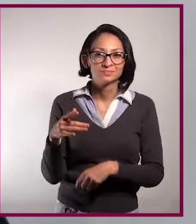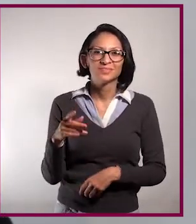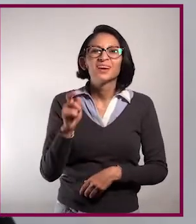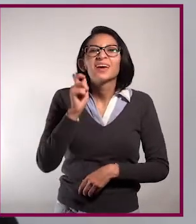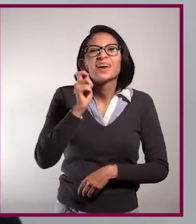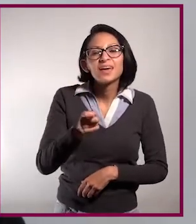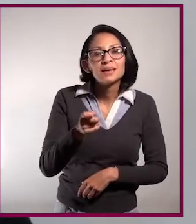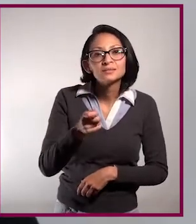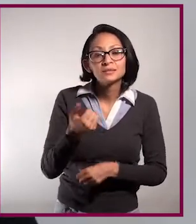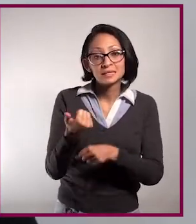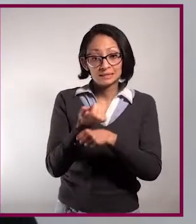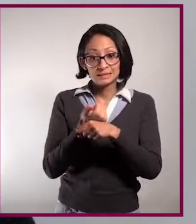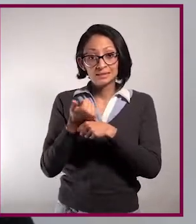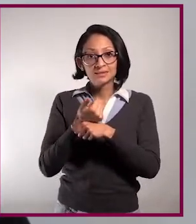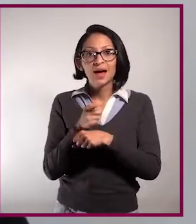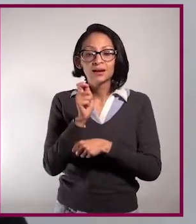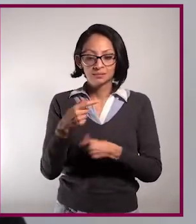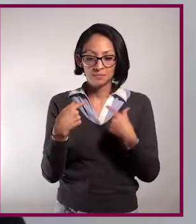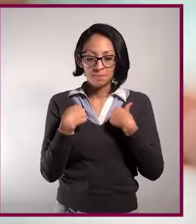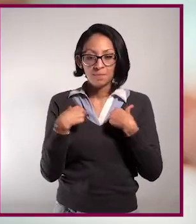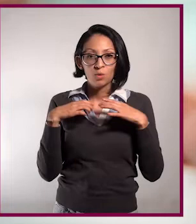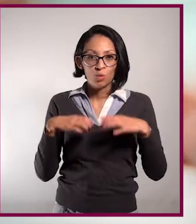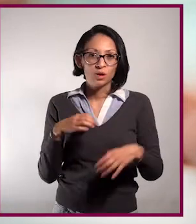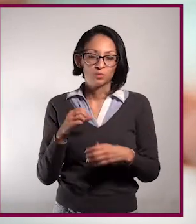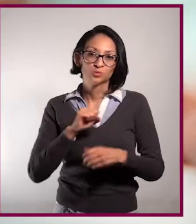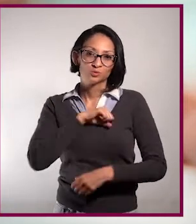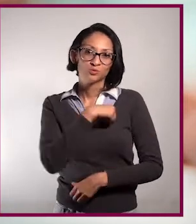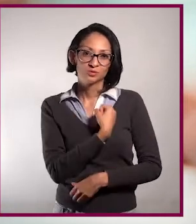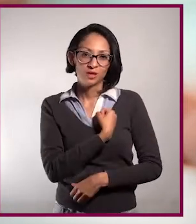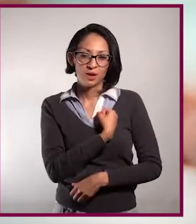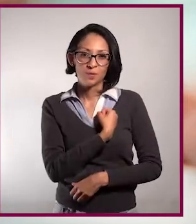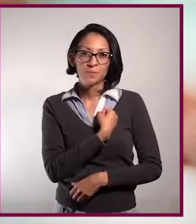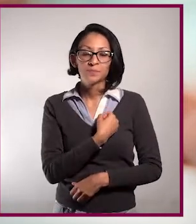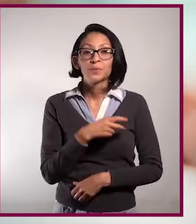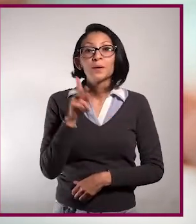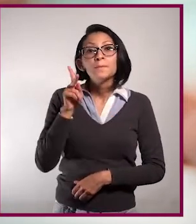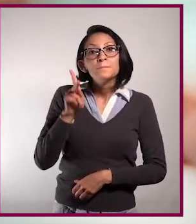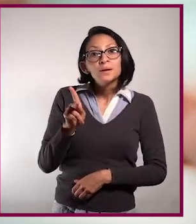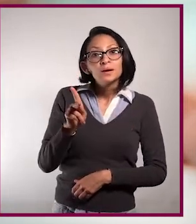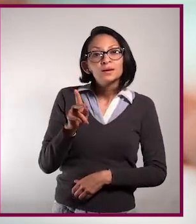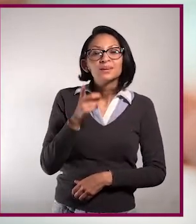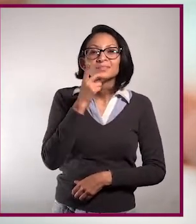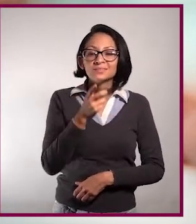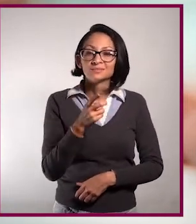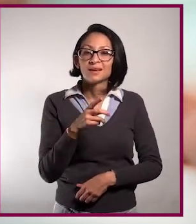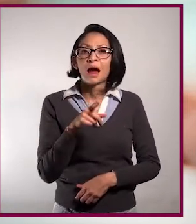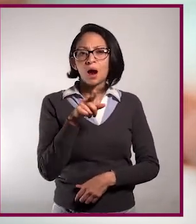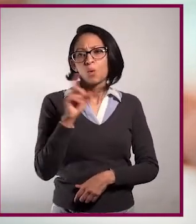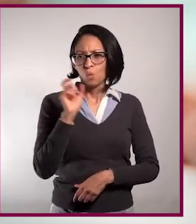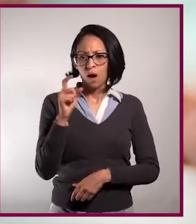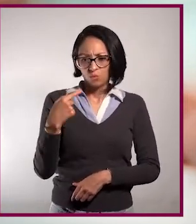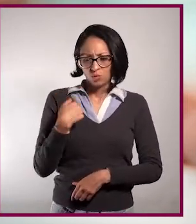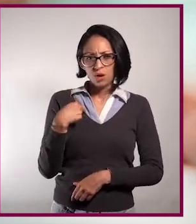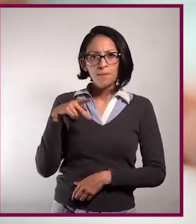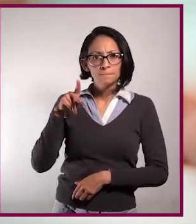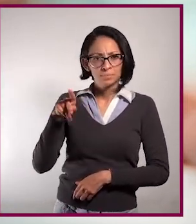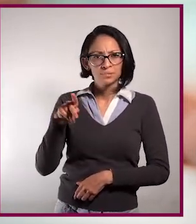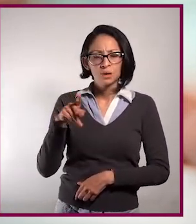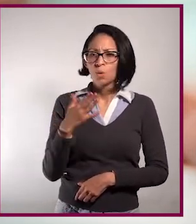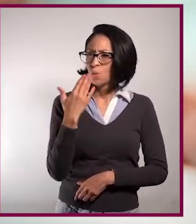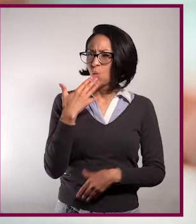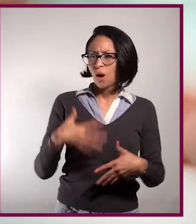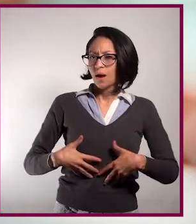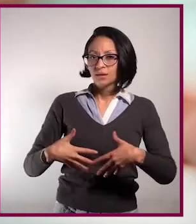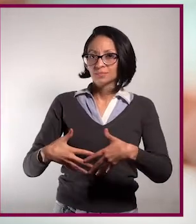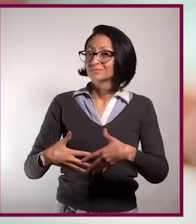es indicativo de que tu cuerpo está sano. Es falso que la menstruación es una prueba de que no estás embarazada. La realidad